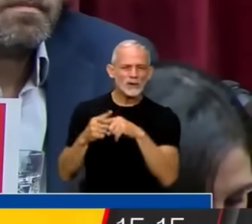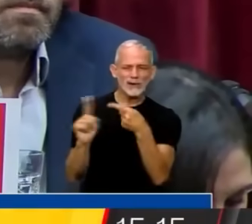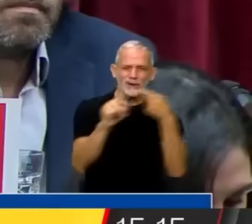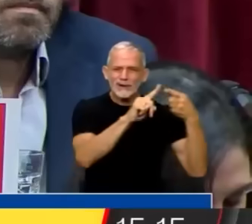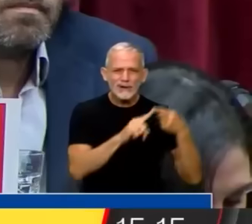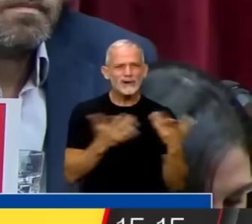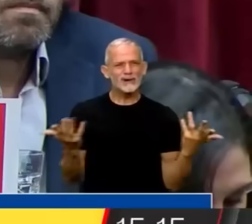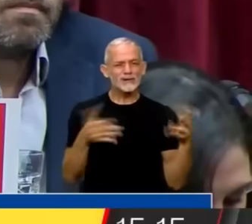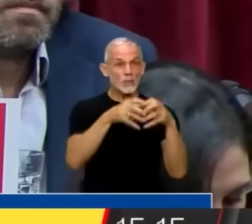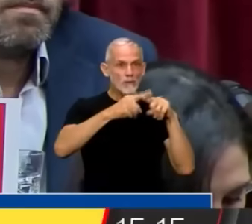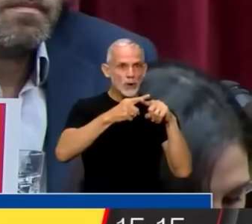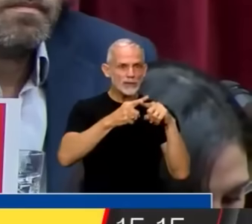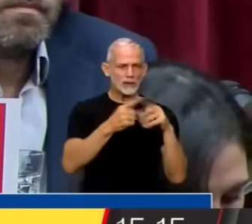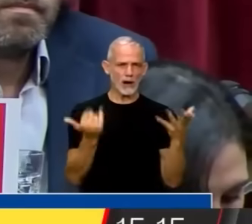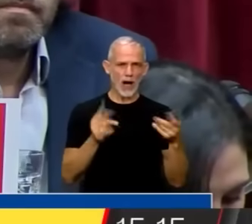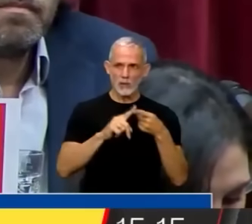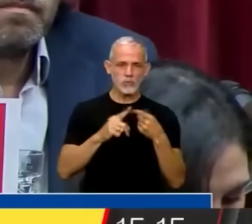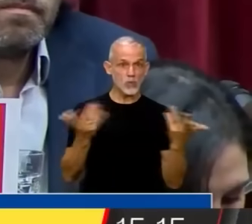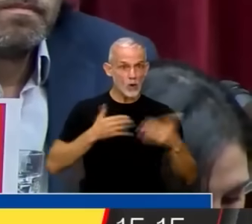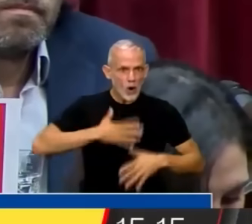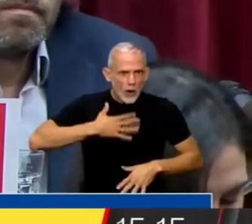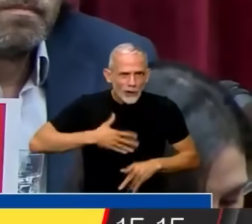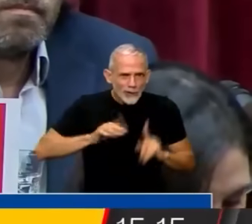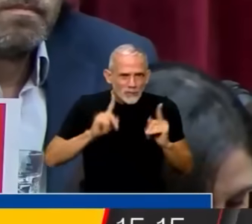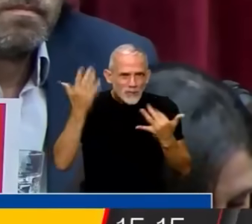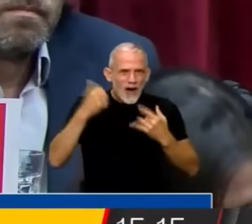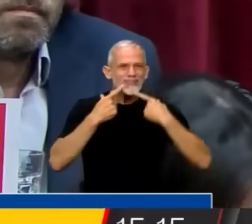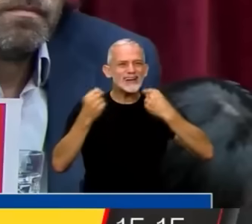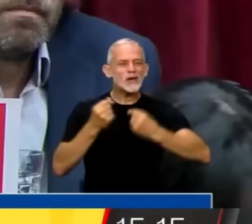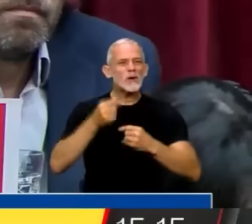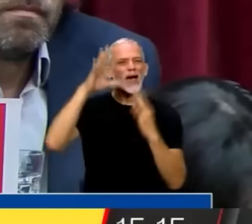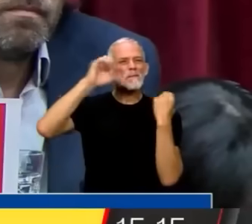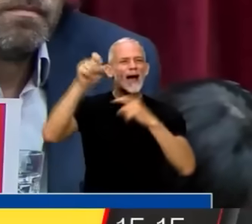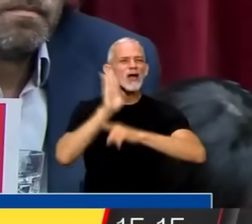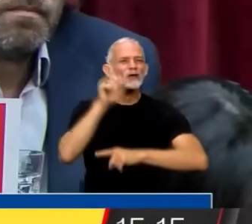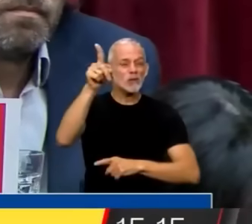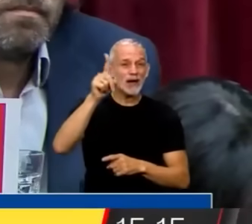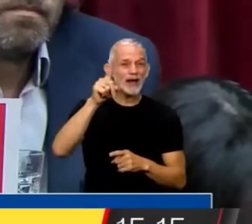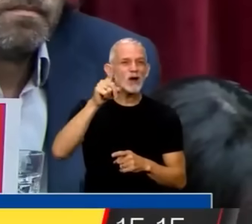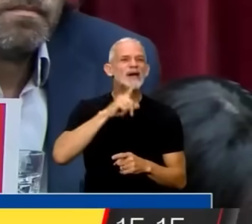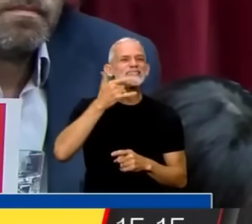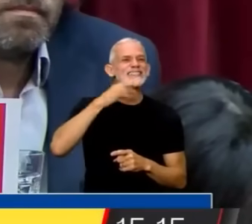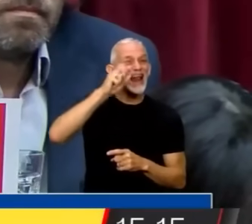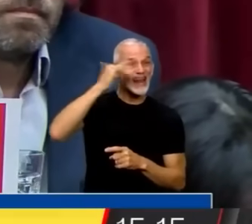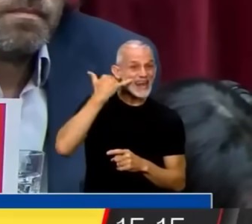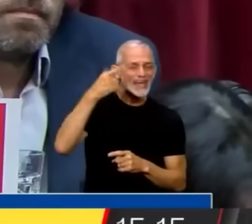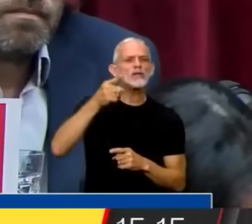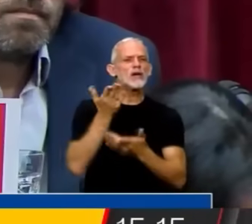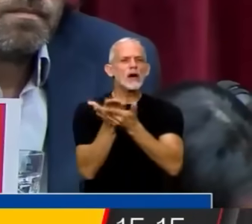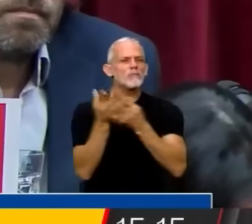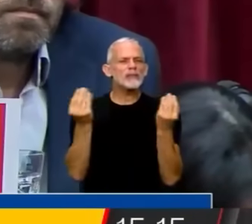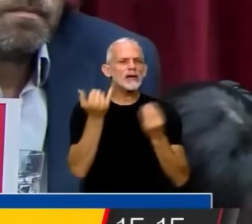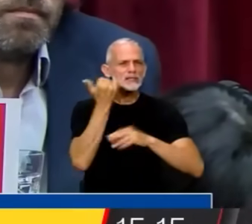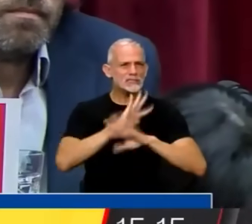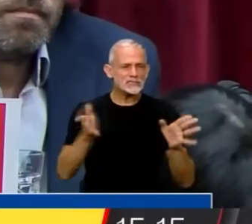los distintos sectores políticos que, gustosos, como reclamó el embajador norteamericano Mark Stanley, están